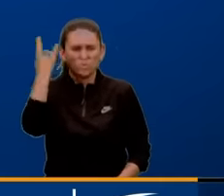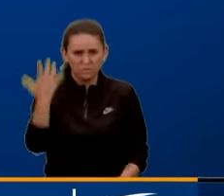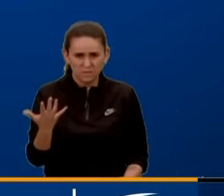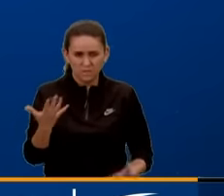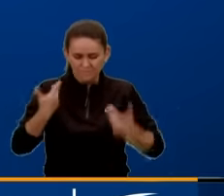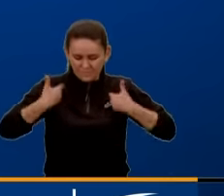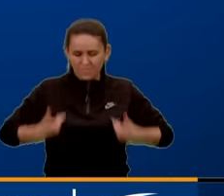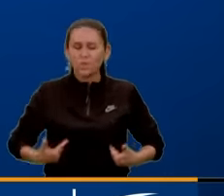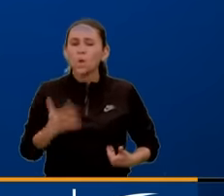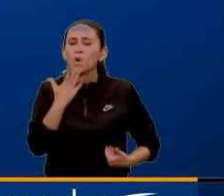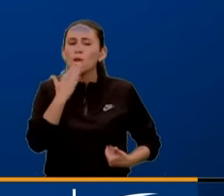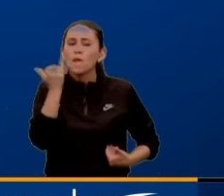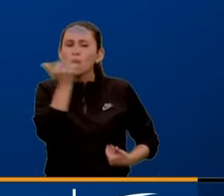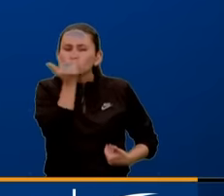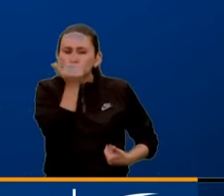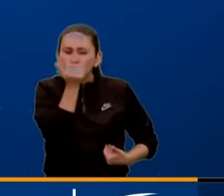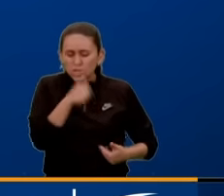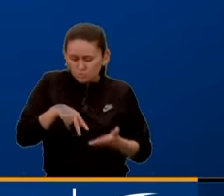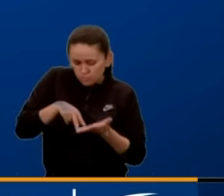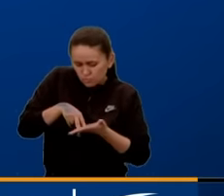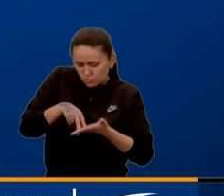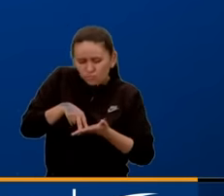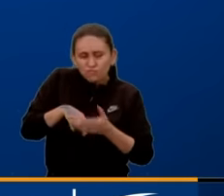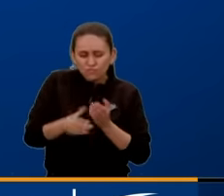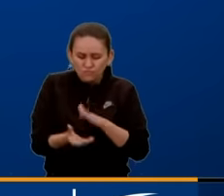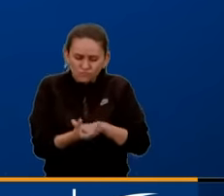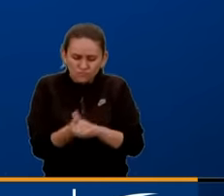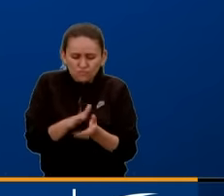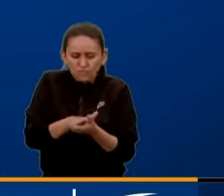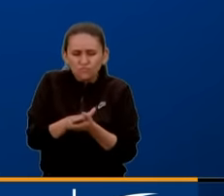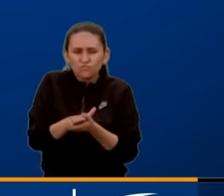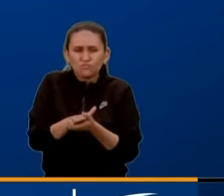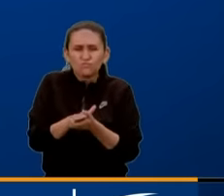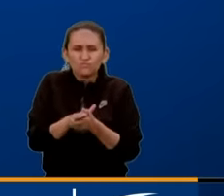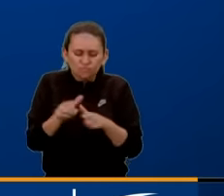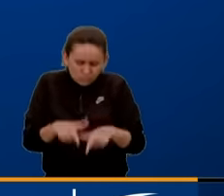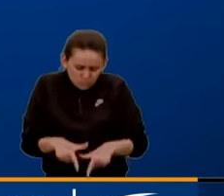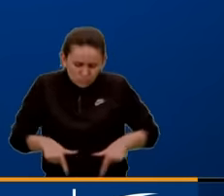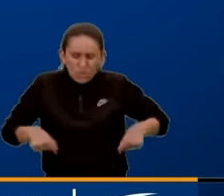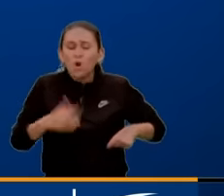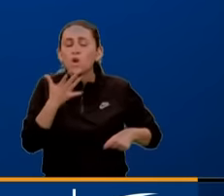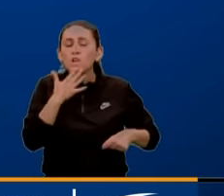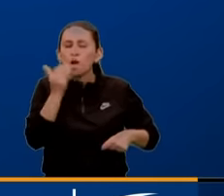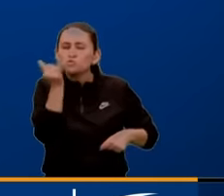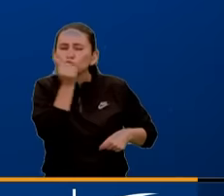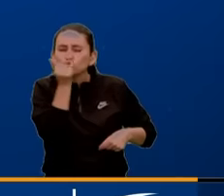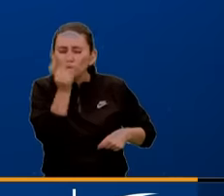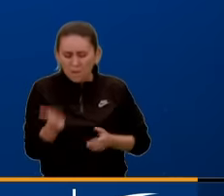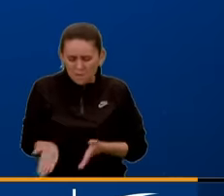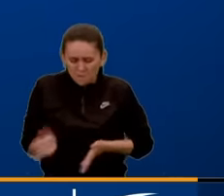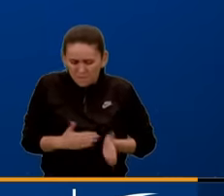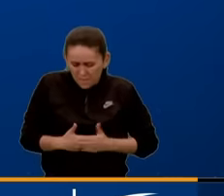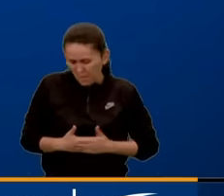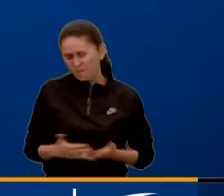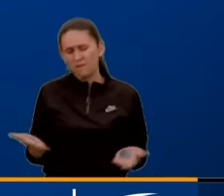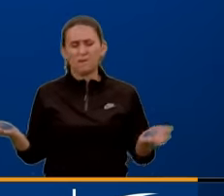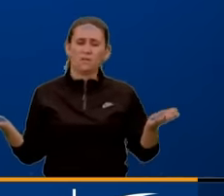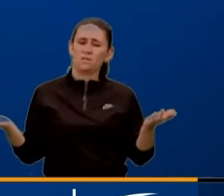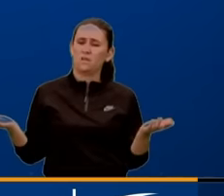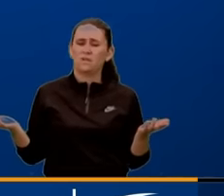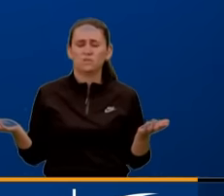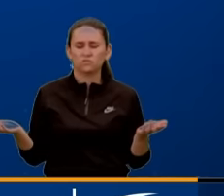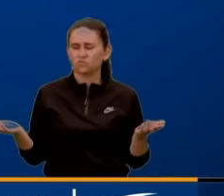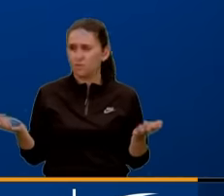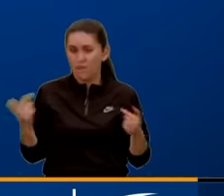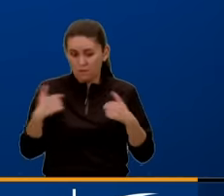busito azul, un mameluquito y unas chancleticas, una braguita azulita, con pañalcito. No, nada, hasta ahorita yo